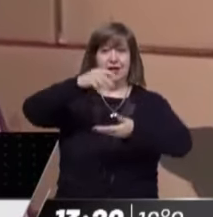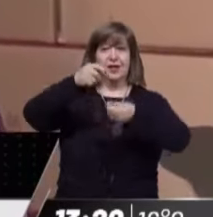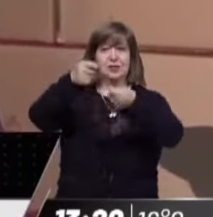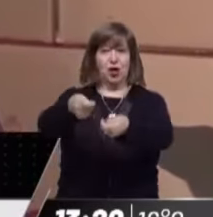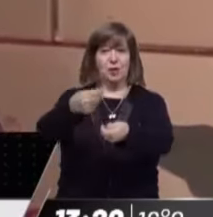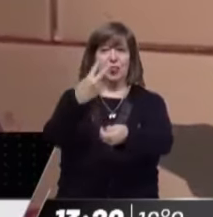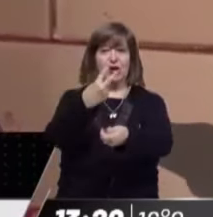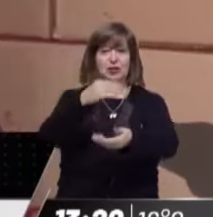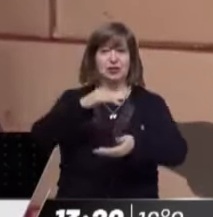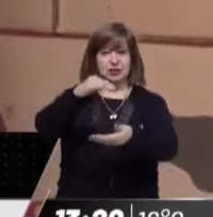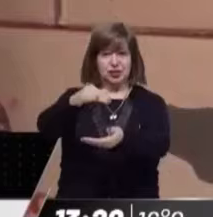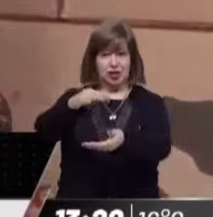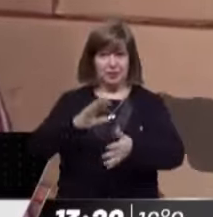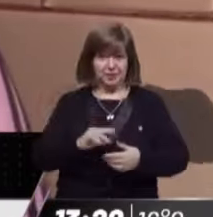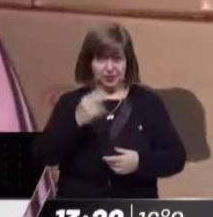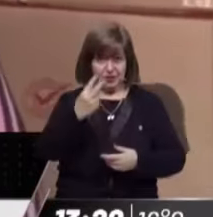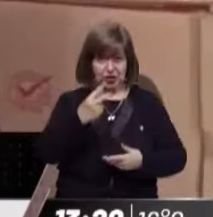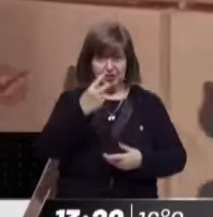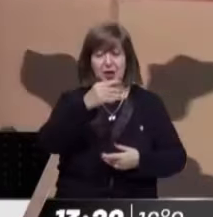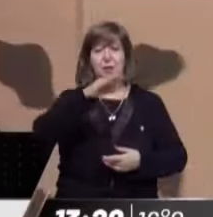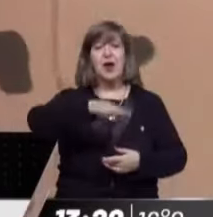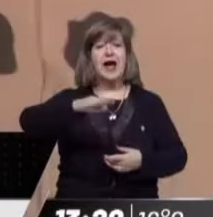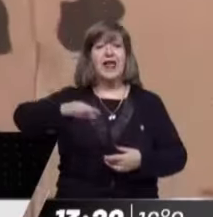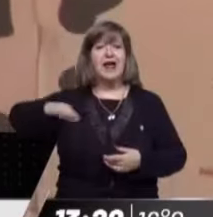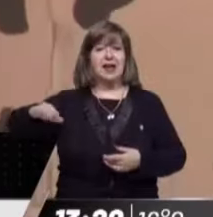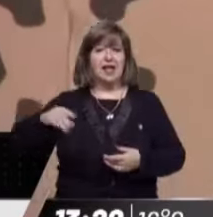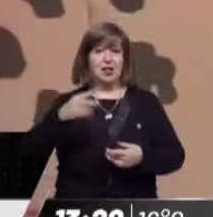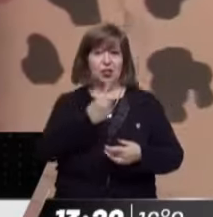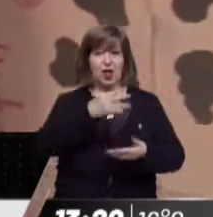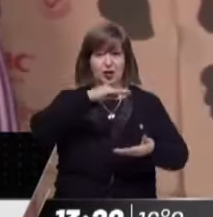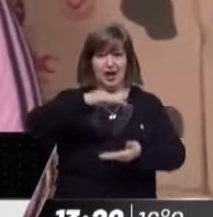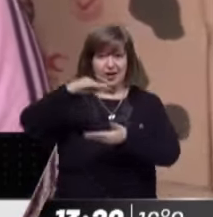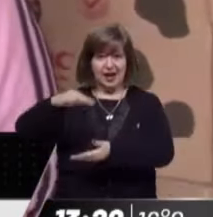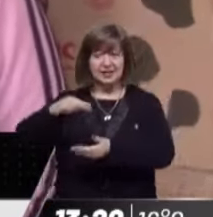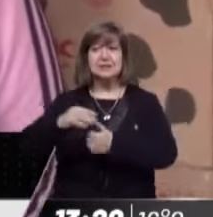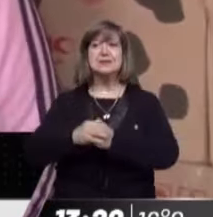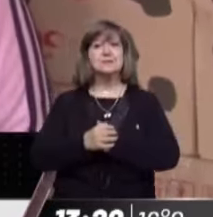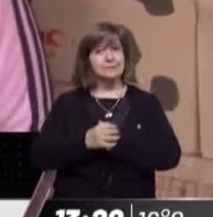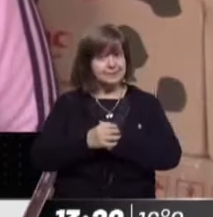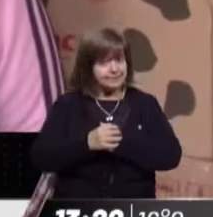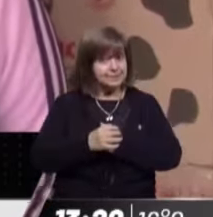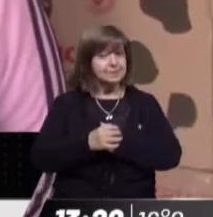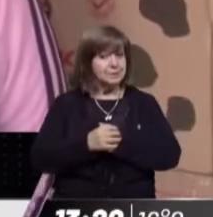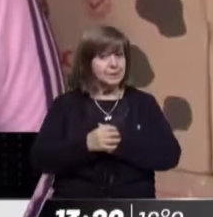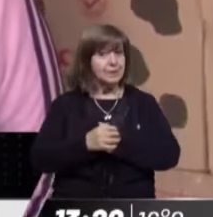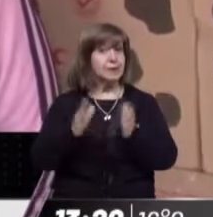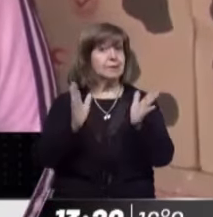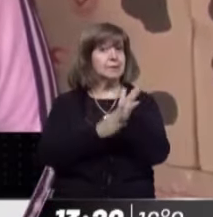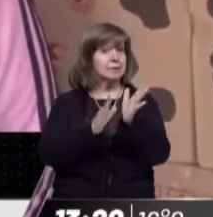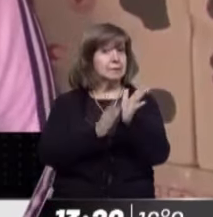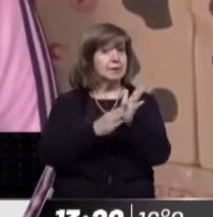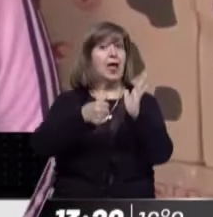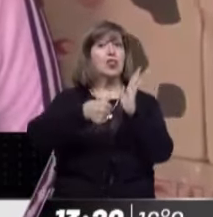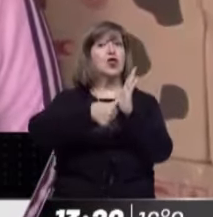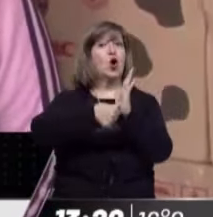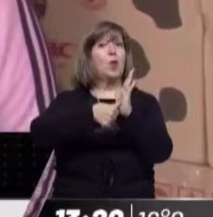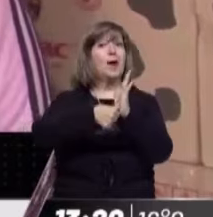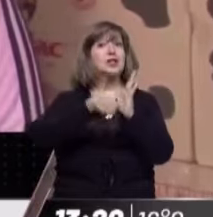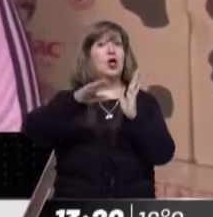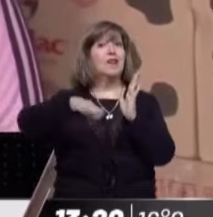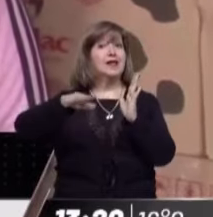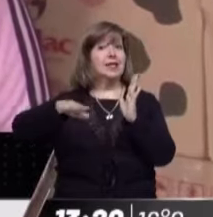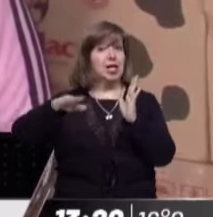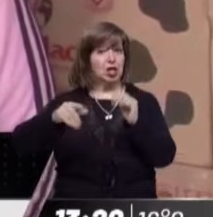realmente imagino que la información ya circuló rápidamente de que a las 5 de la tarde se abren las puerta sí ya